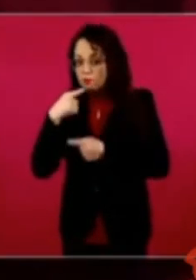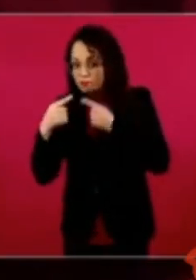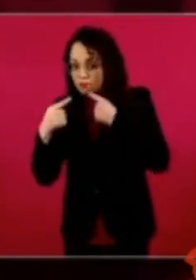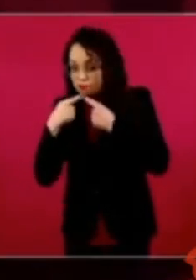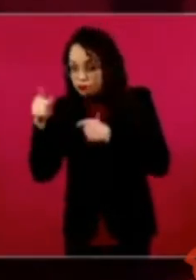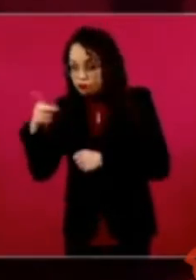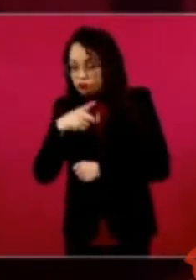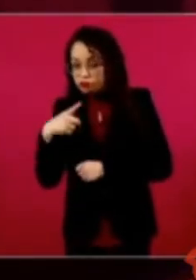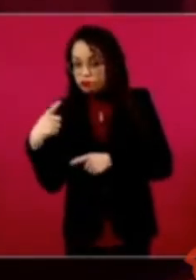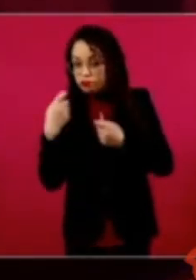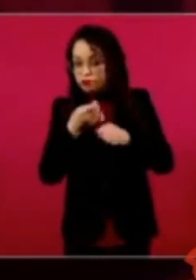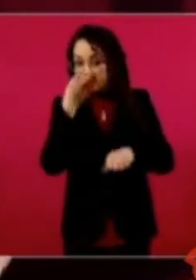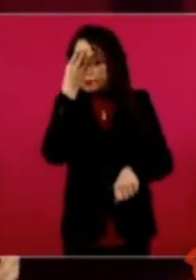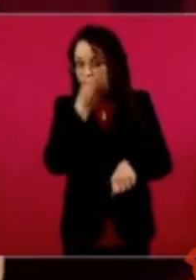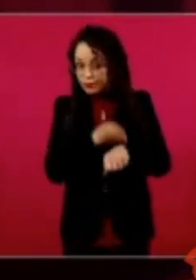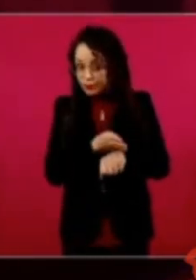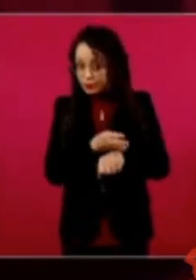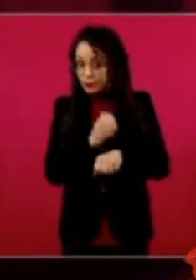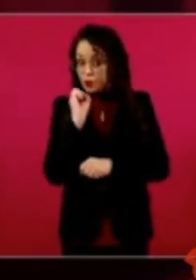a San Juan de Ulúa,